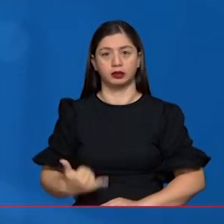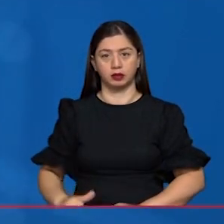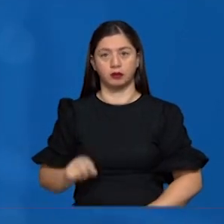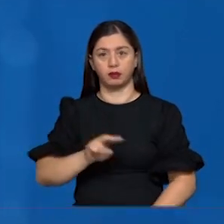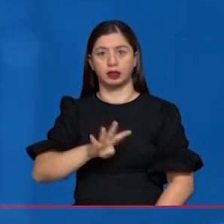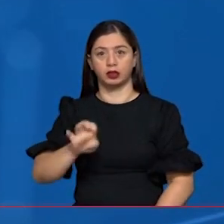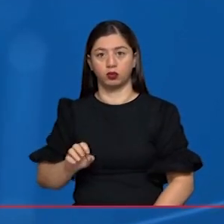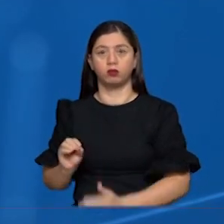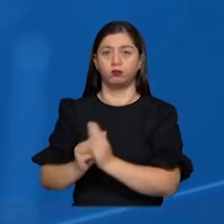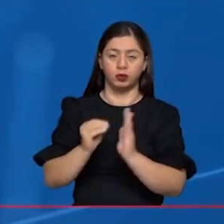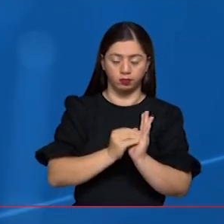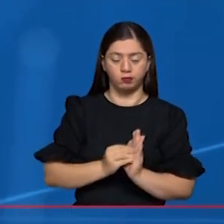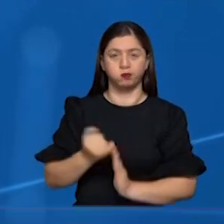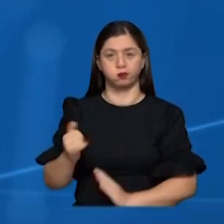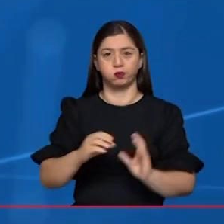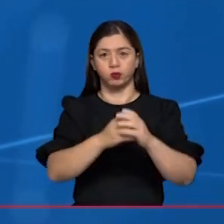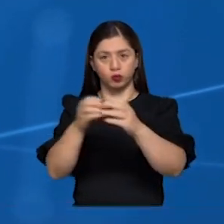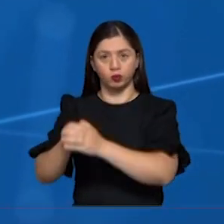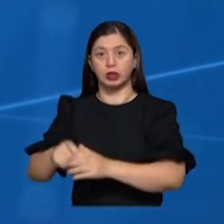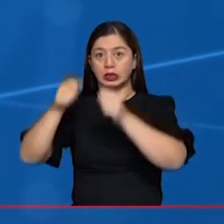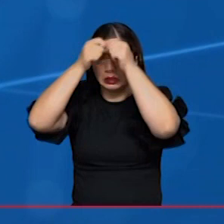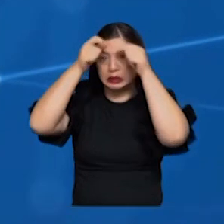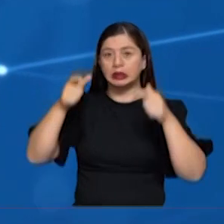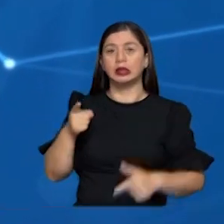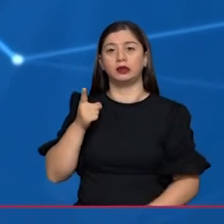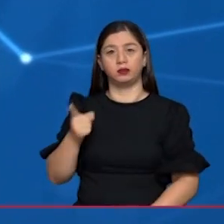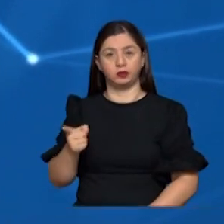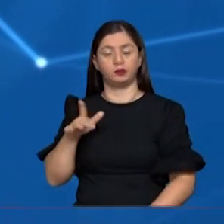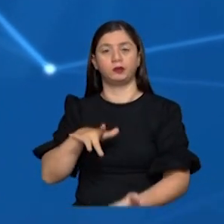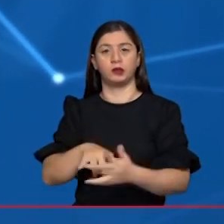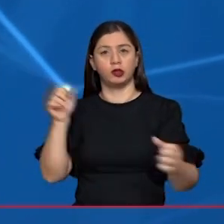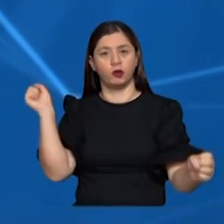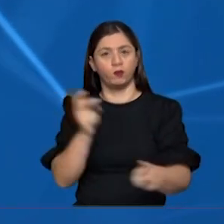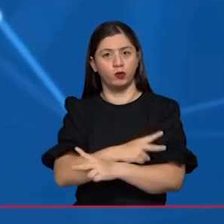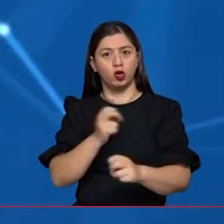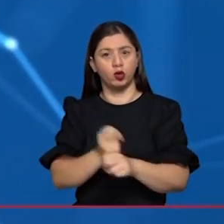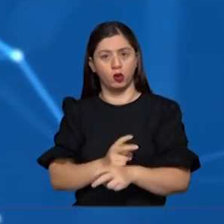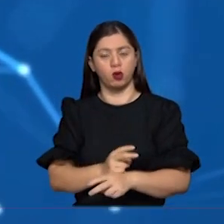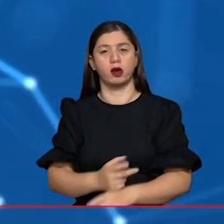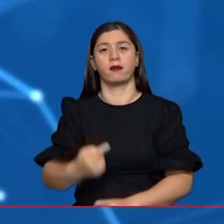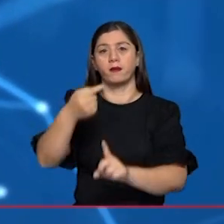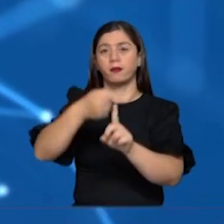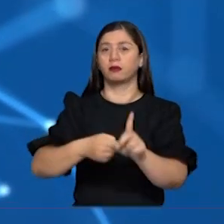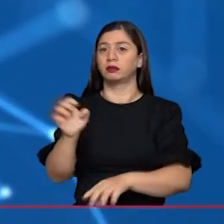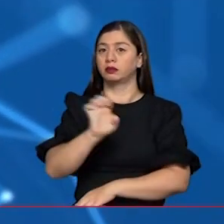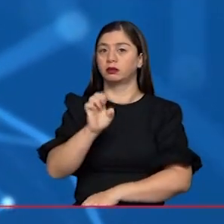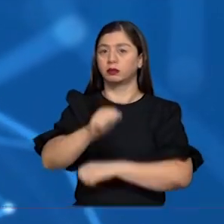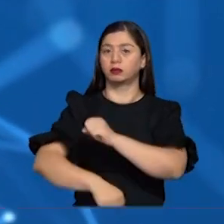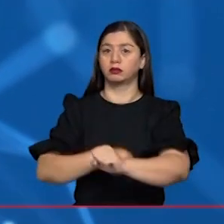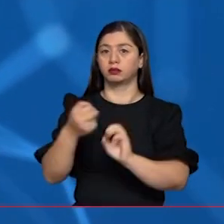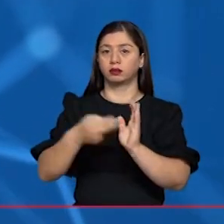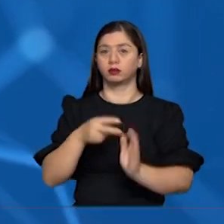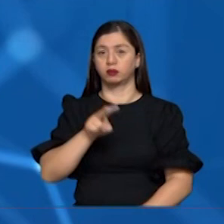los diferentes grupos armados ilegales y del Estado que participaron en hechos de violencia en el país durante el mes de enero de